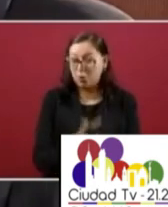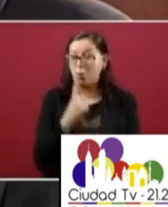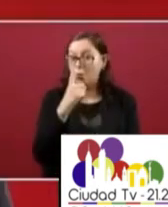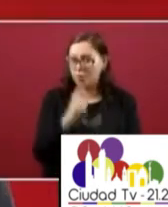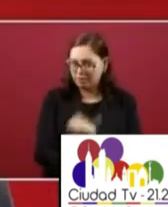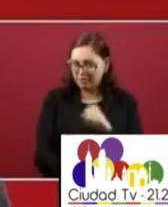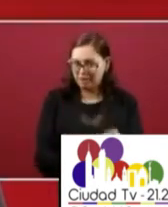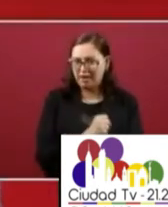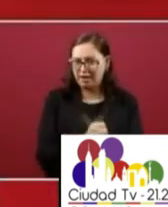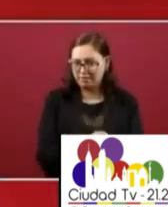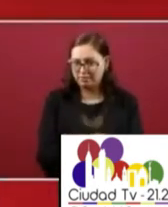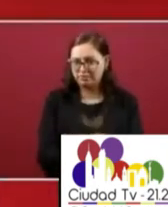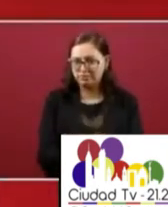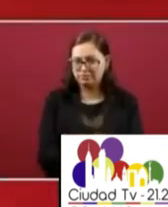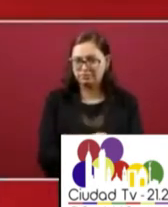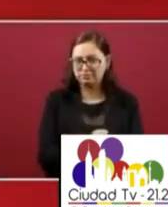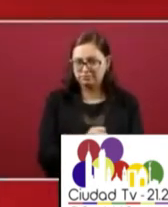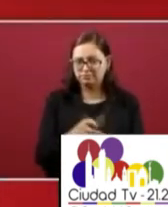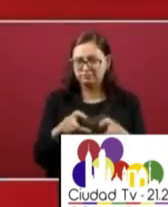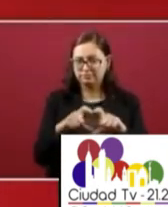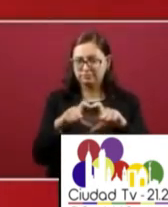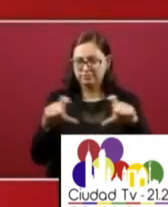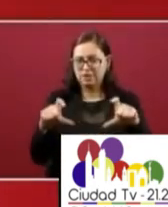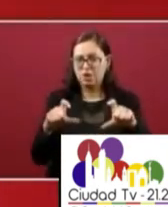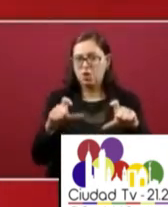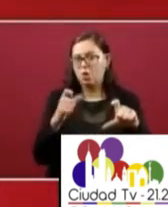Entonces, eso sería